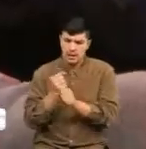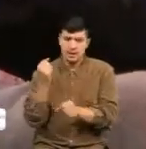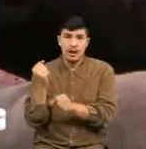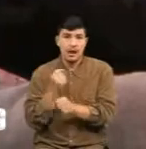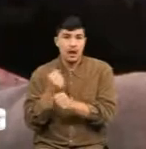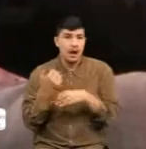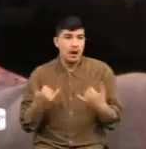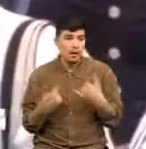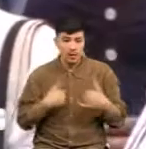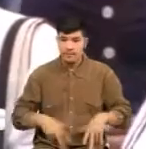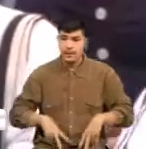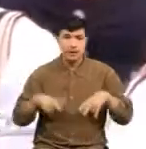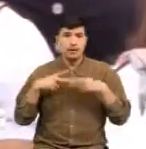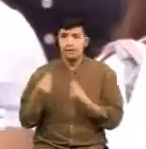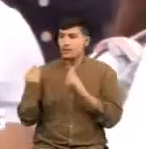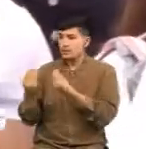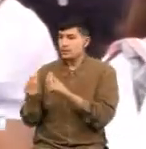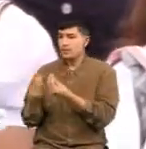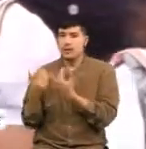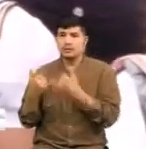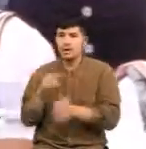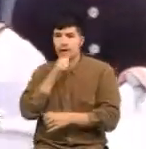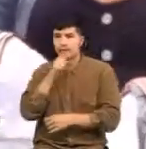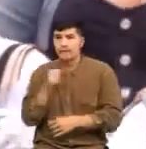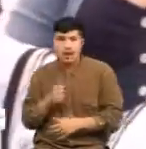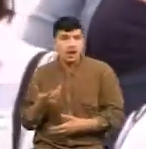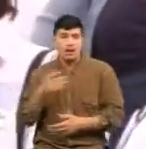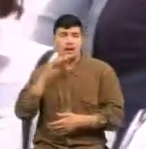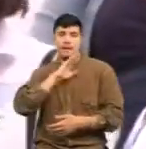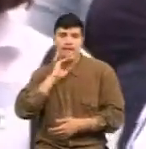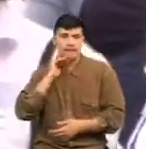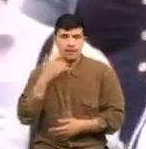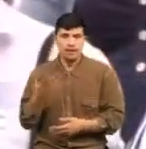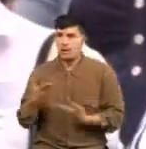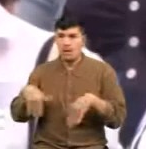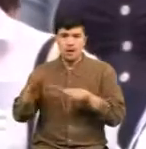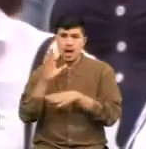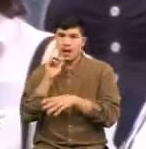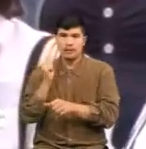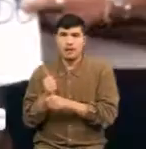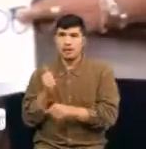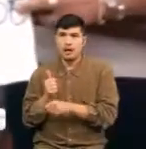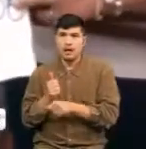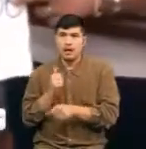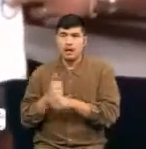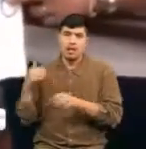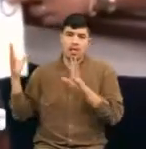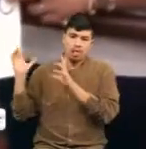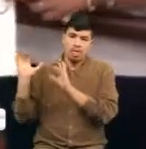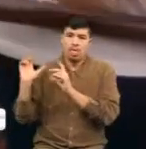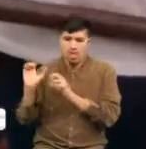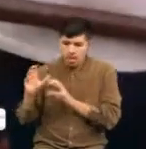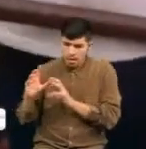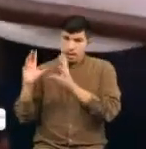estas alturas de la vida hay muchas compañeras que estamos ya enfermas, que pues el trabajo ya las ha venido agotando